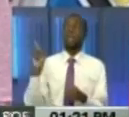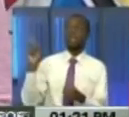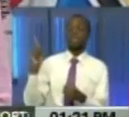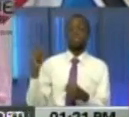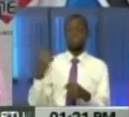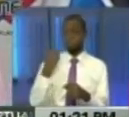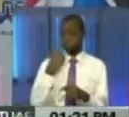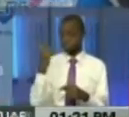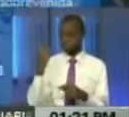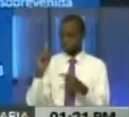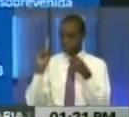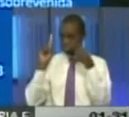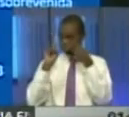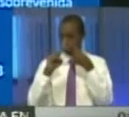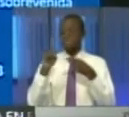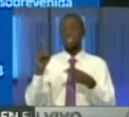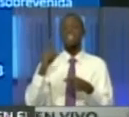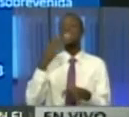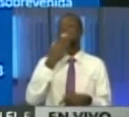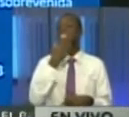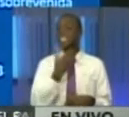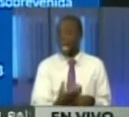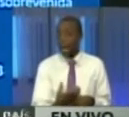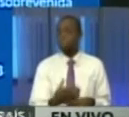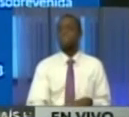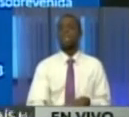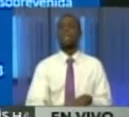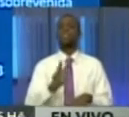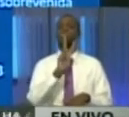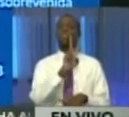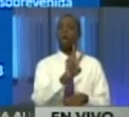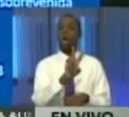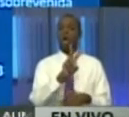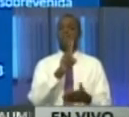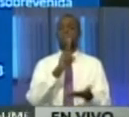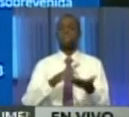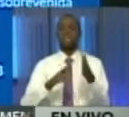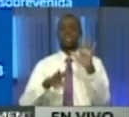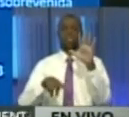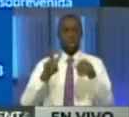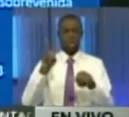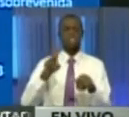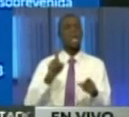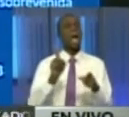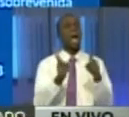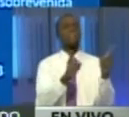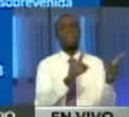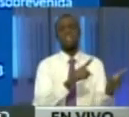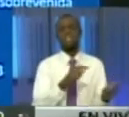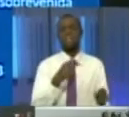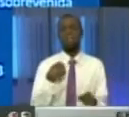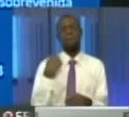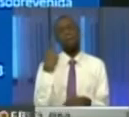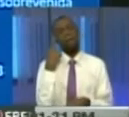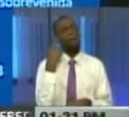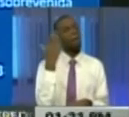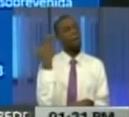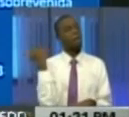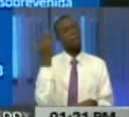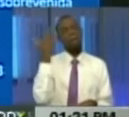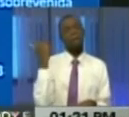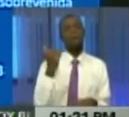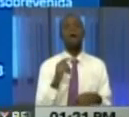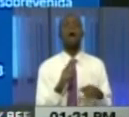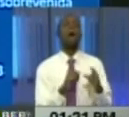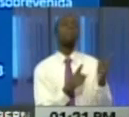en diciembre del 2012, que también a veces no los manejamos, a la gente a veces interesadamente se les olvida, los mismos